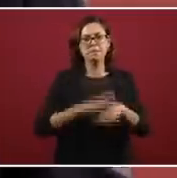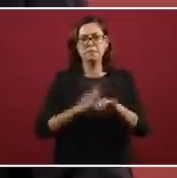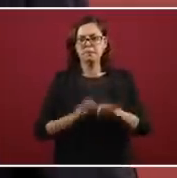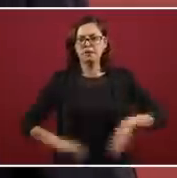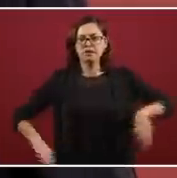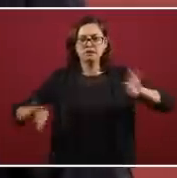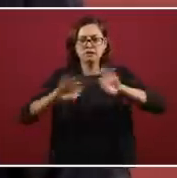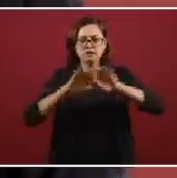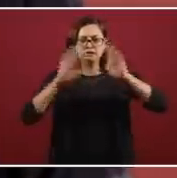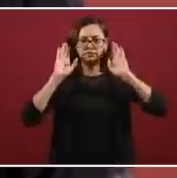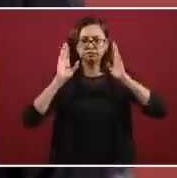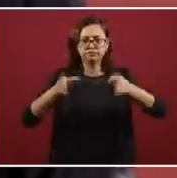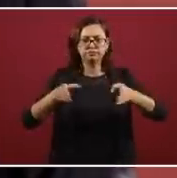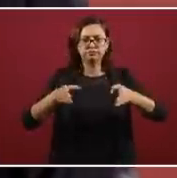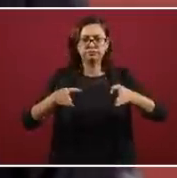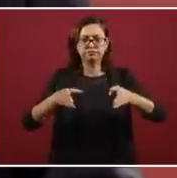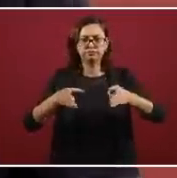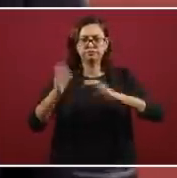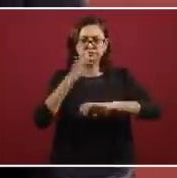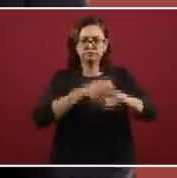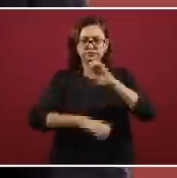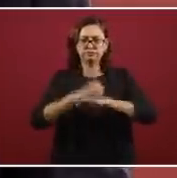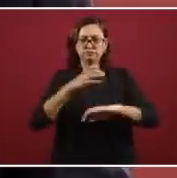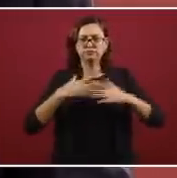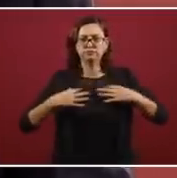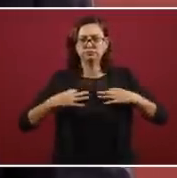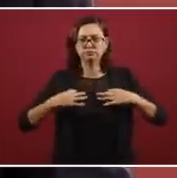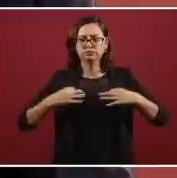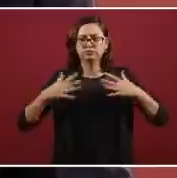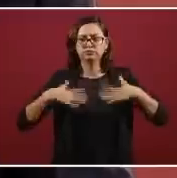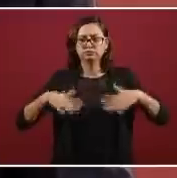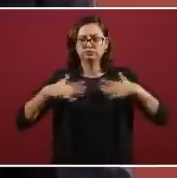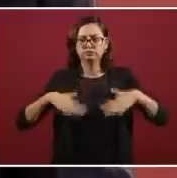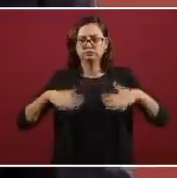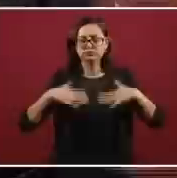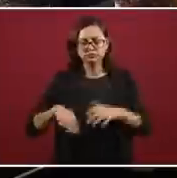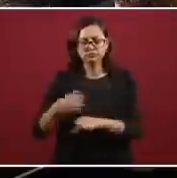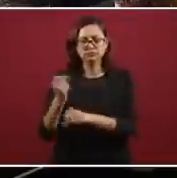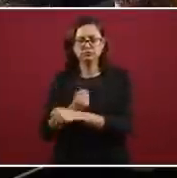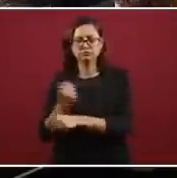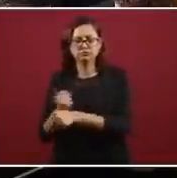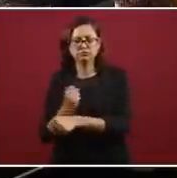en empresas textiles y de calzado.